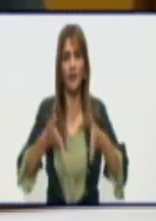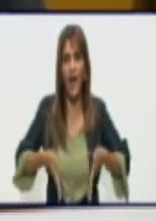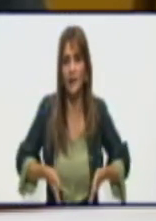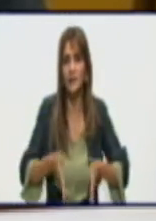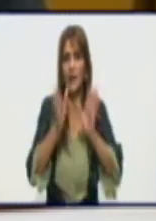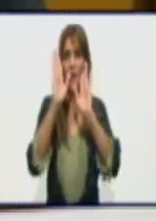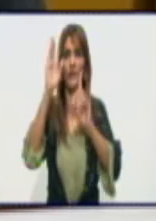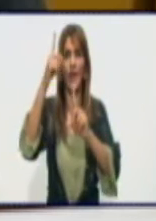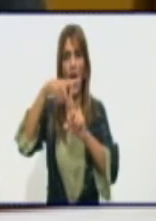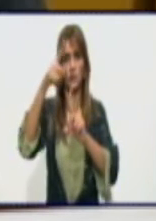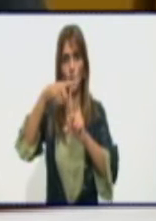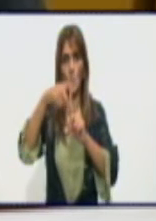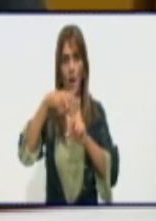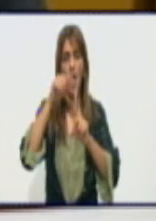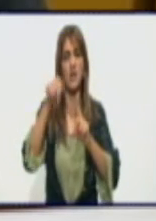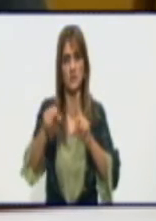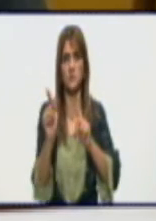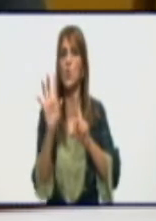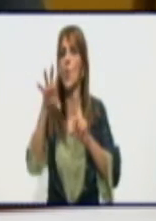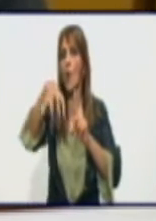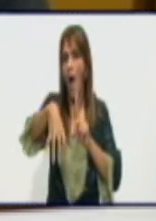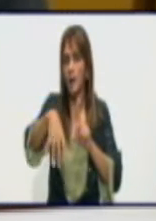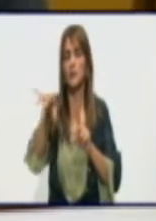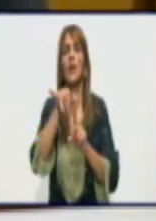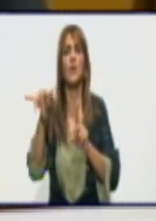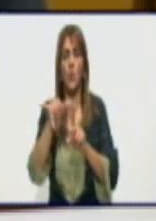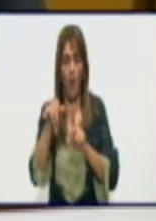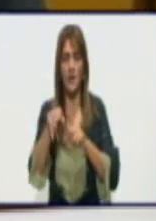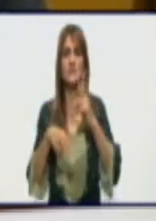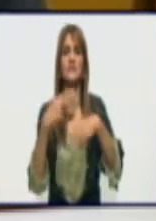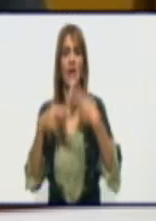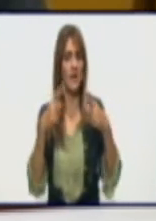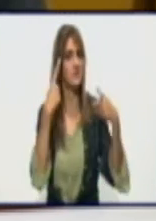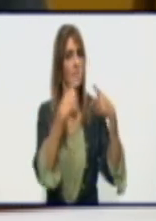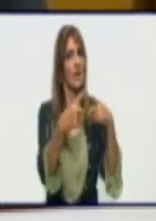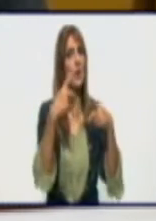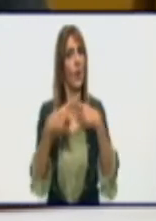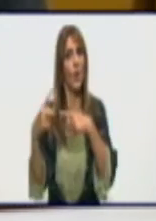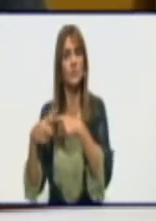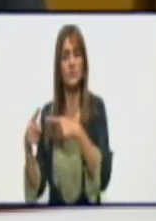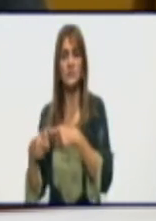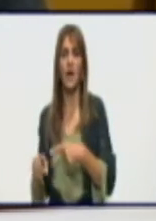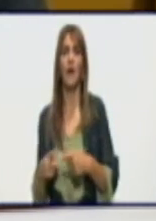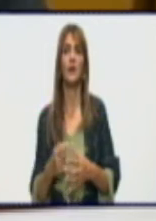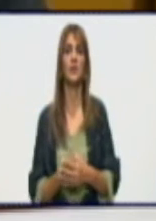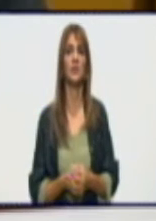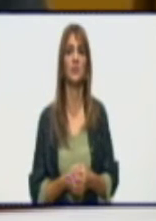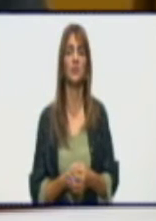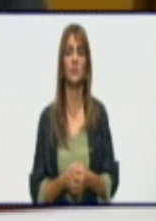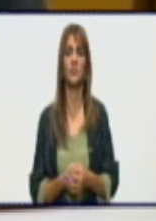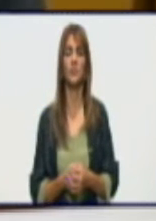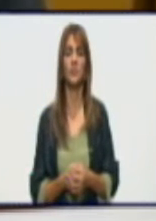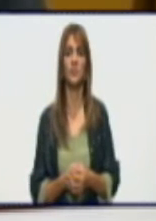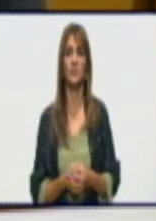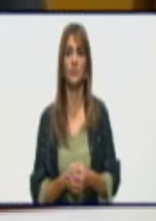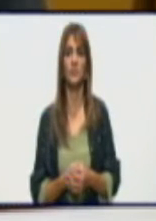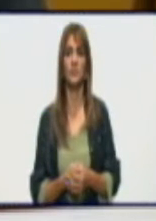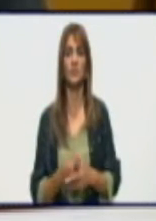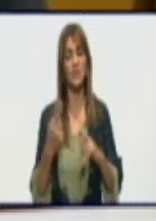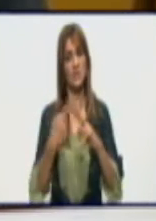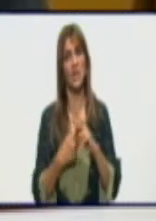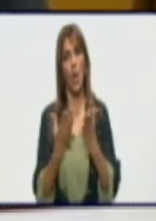está diseñado también para hacer conserva, para hacer polvos, para hacer prú, es decir, que también, y así en cada uno de los consejos populares